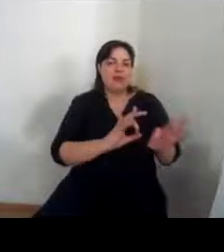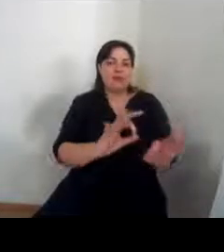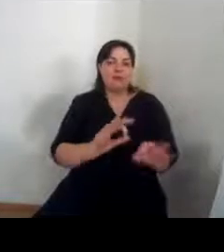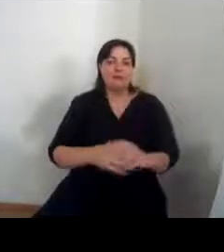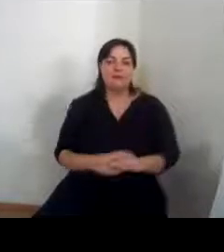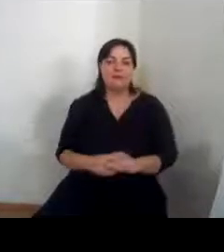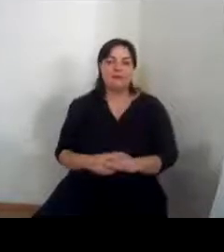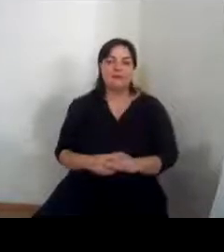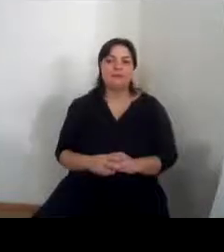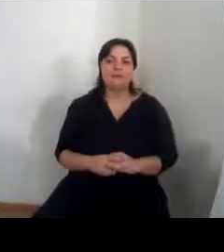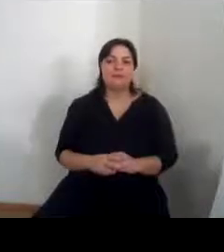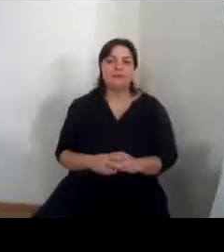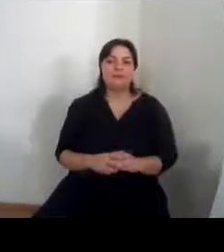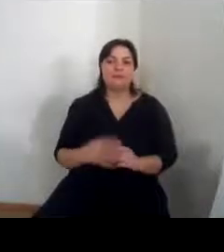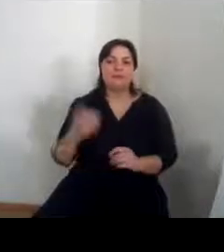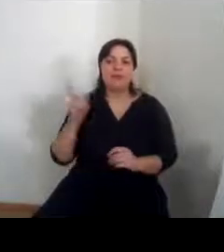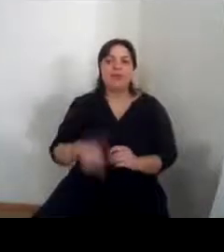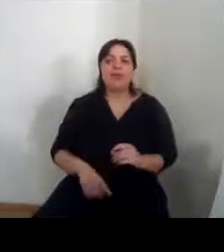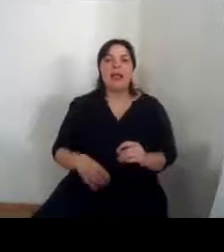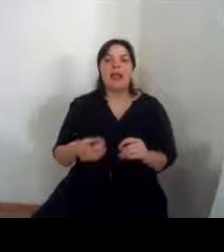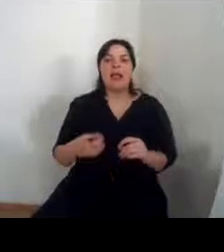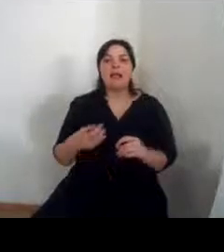También tenemos en esa misma línea